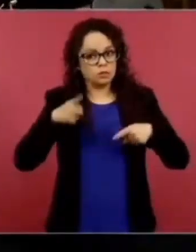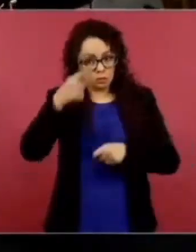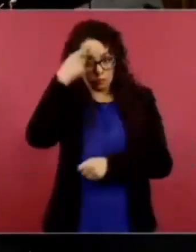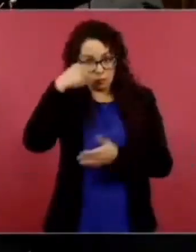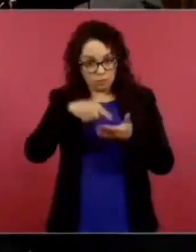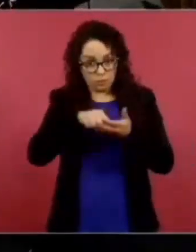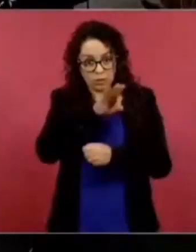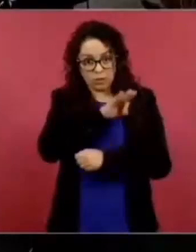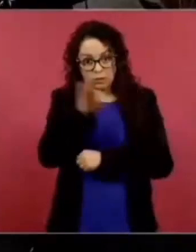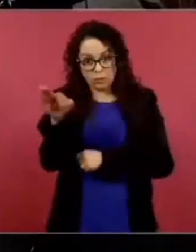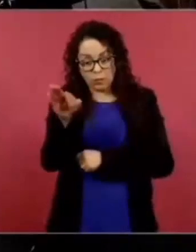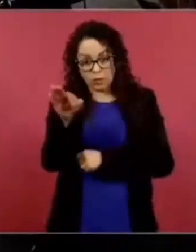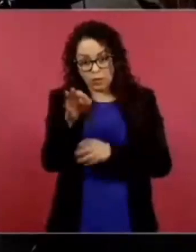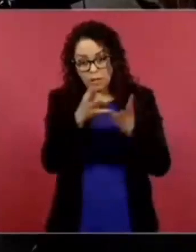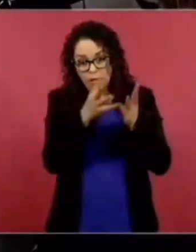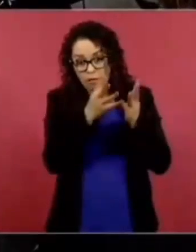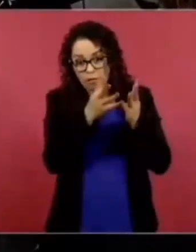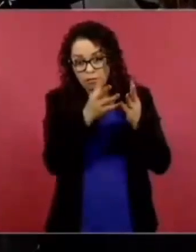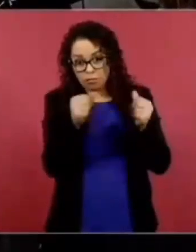encuesta,